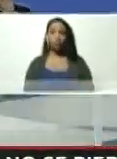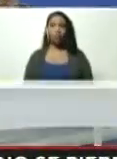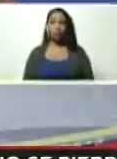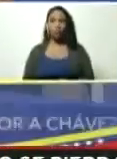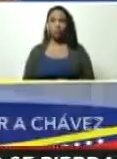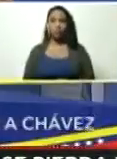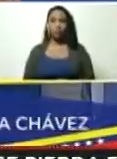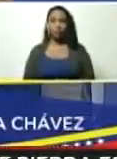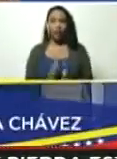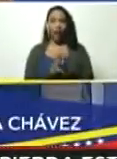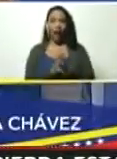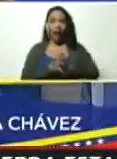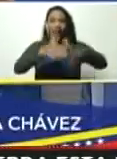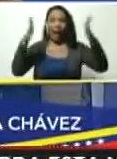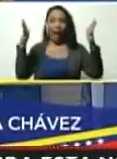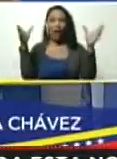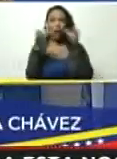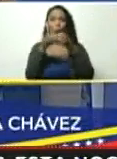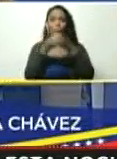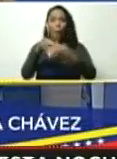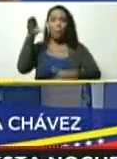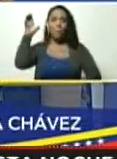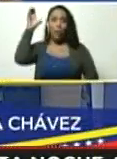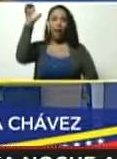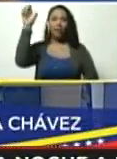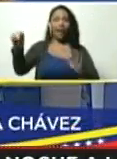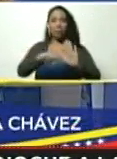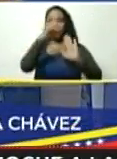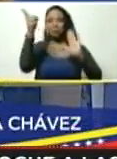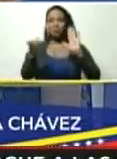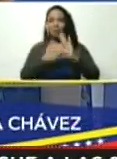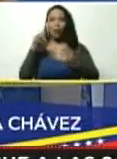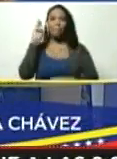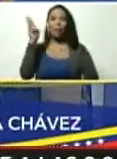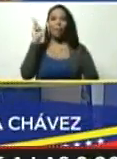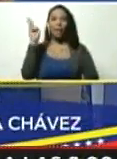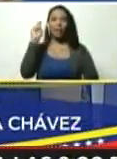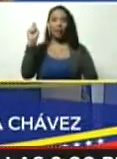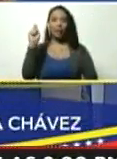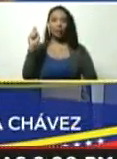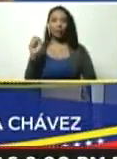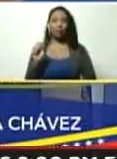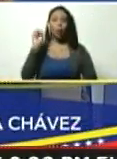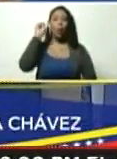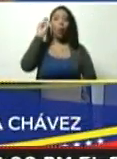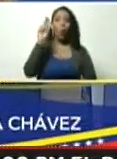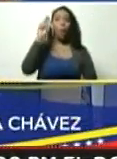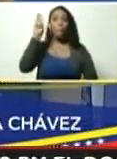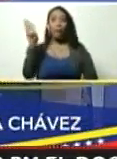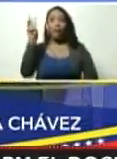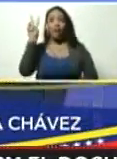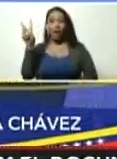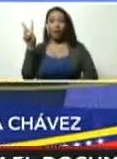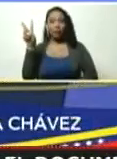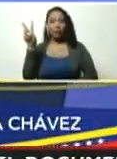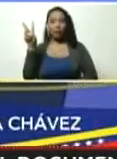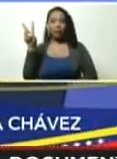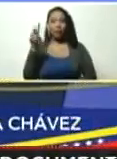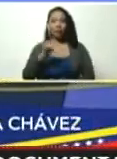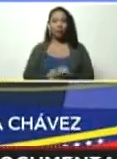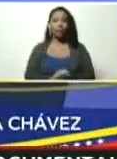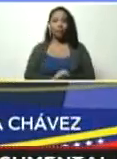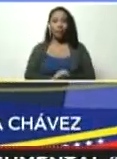al Gran Polo Patriótico en pleno, UPB, Tupamaro, PPT,